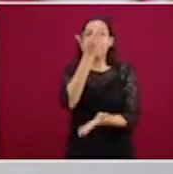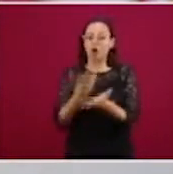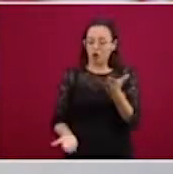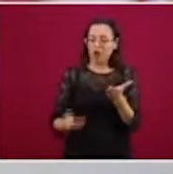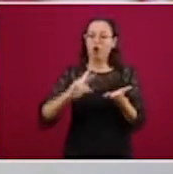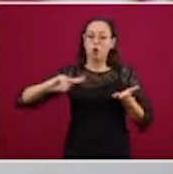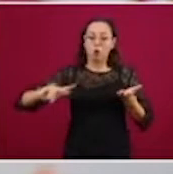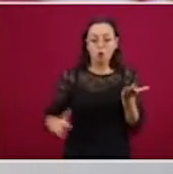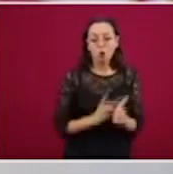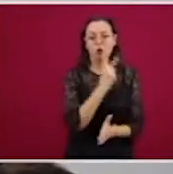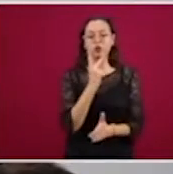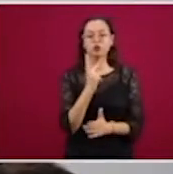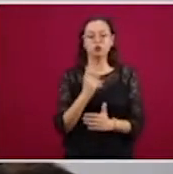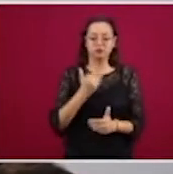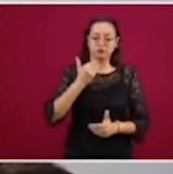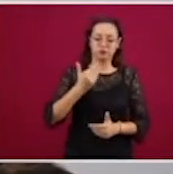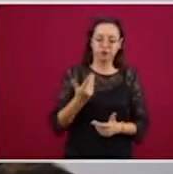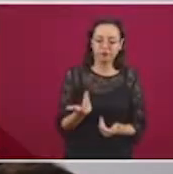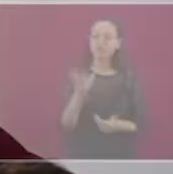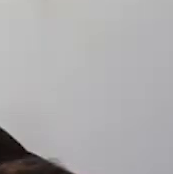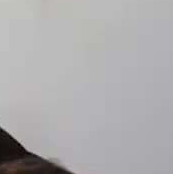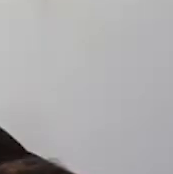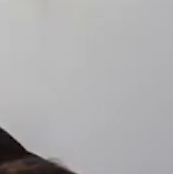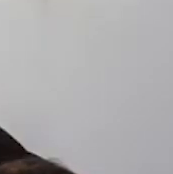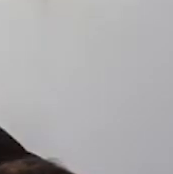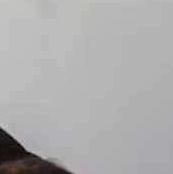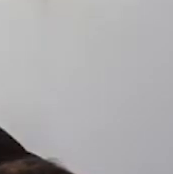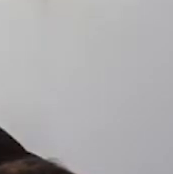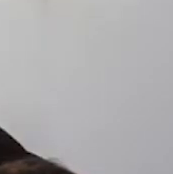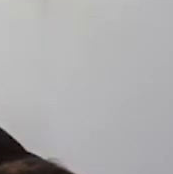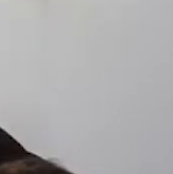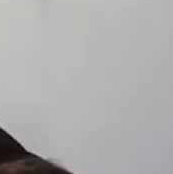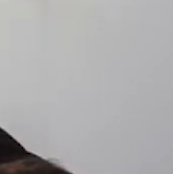nuevo a seguir invirtiendo